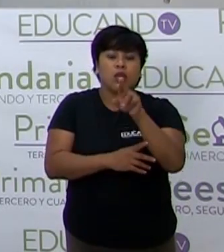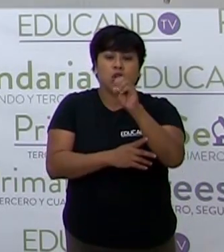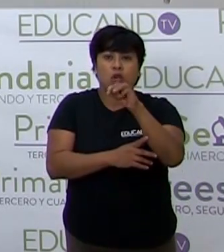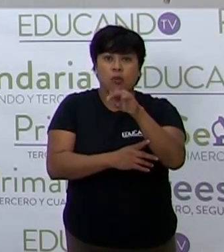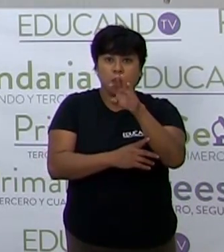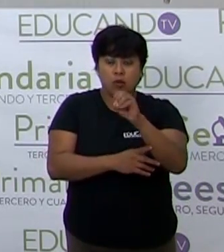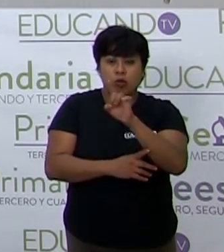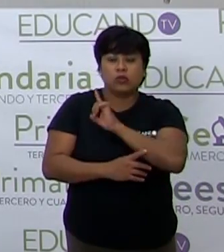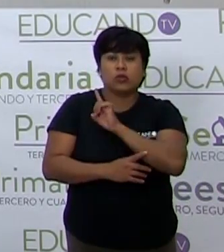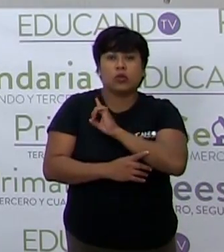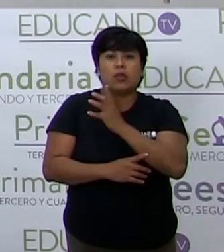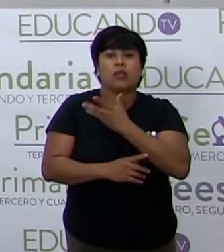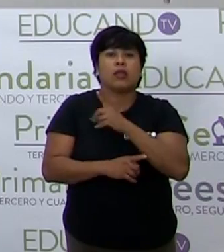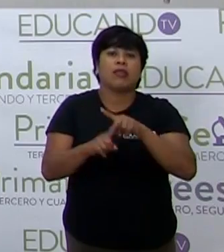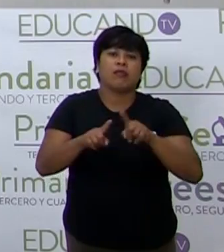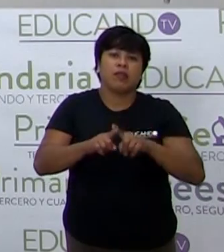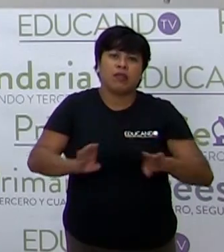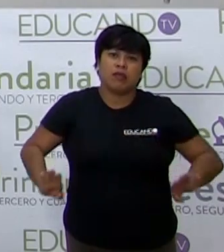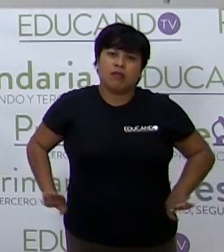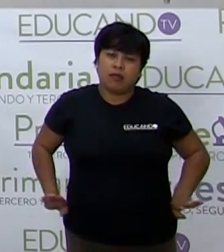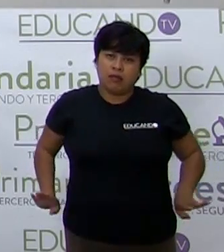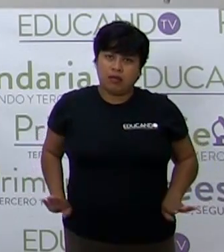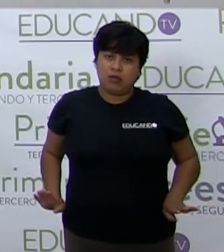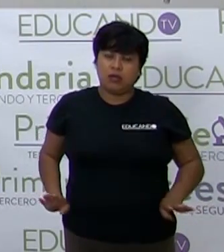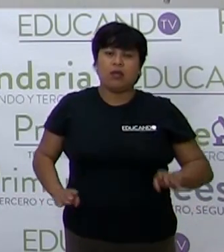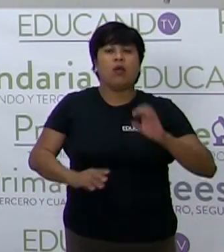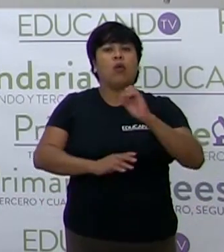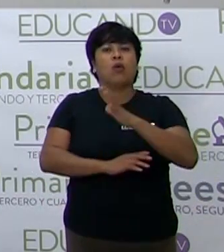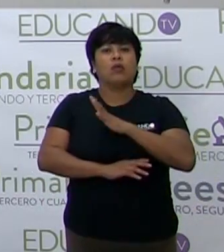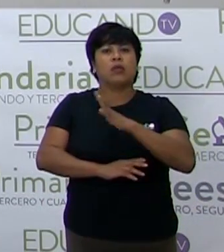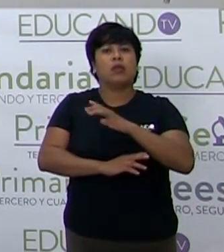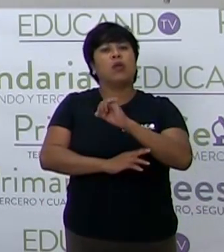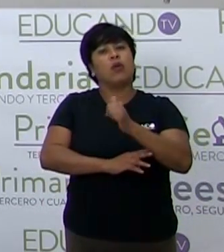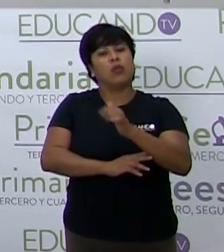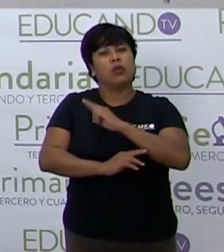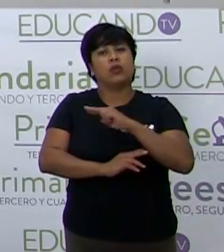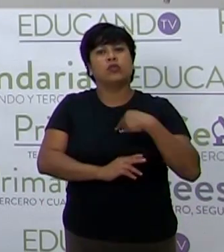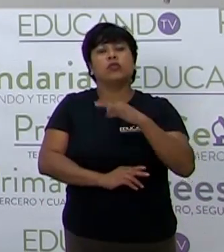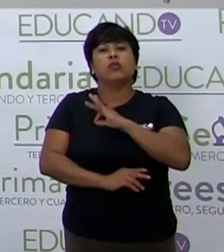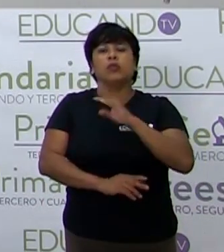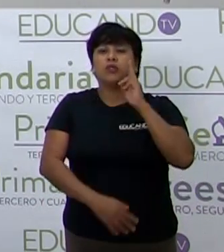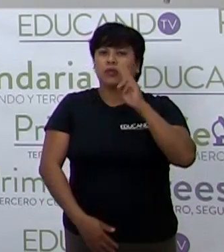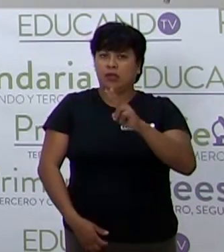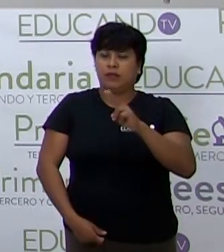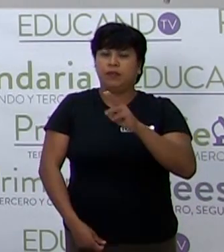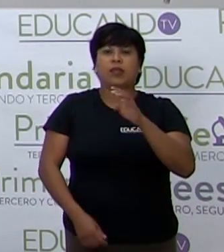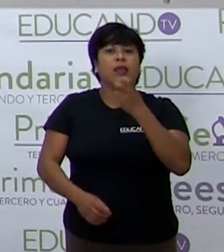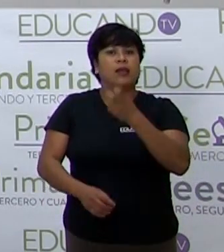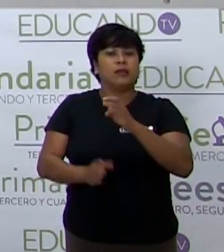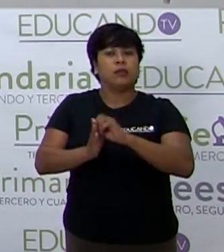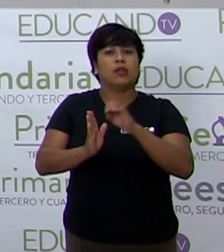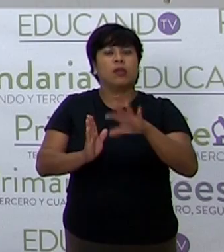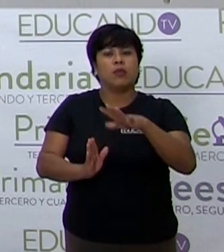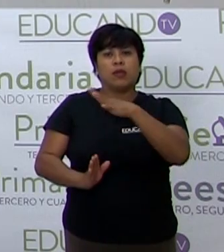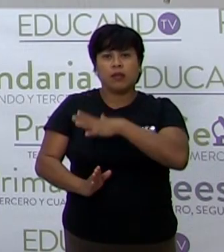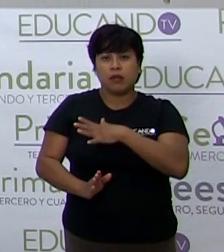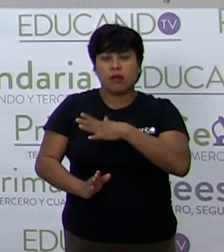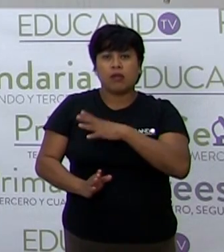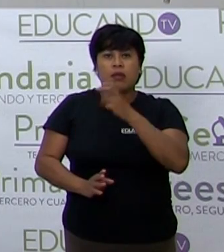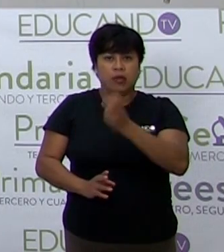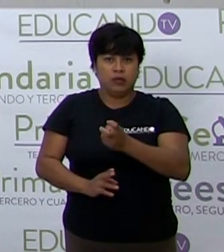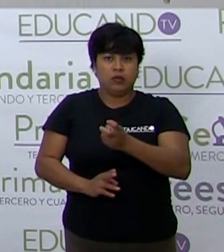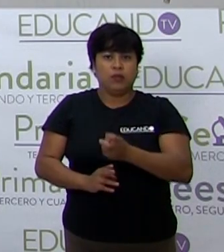así en sí solo tiene otras características o tiene otros nombres que podemos estar llamándole. En este caso vamos a establecer esos